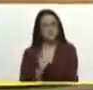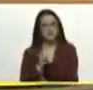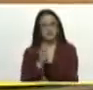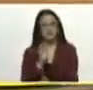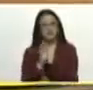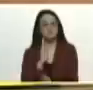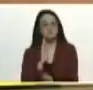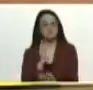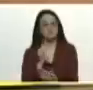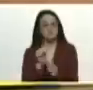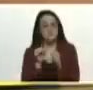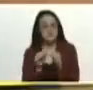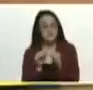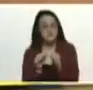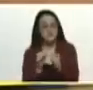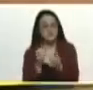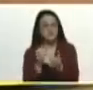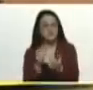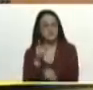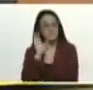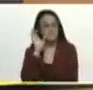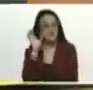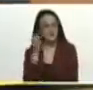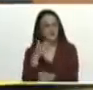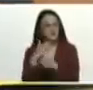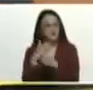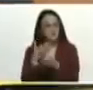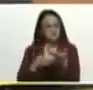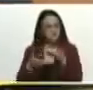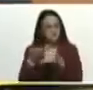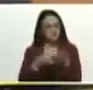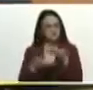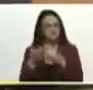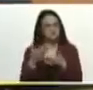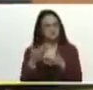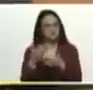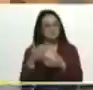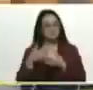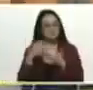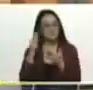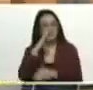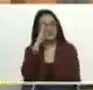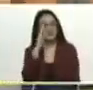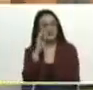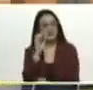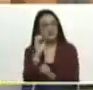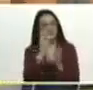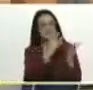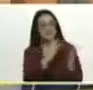interrumpido con un país con el que compartimos una extensa frontera amazónica de